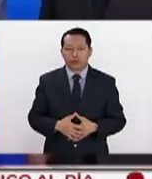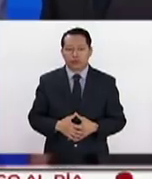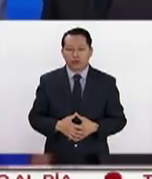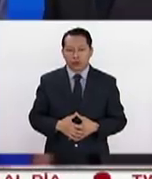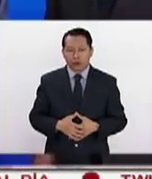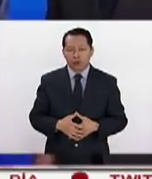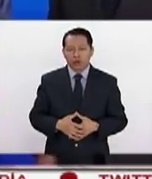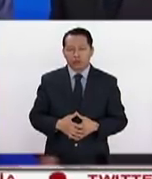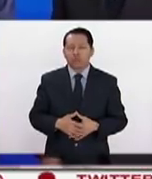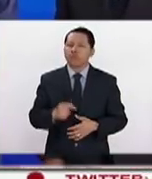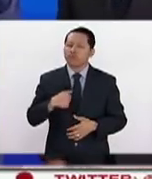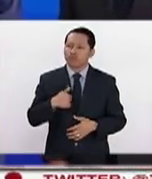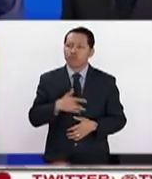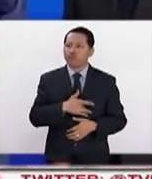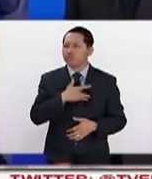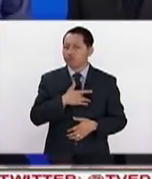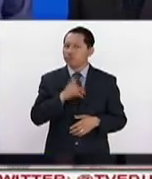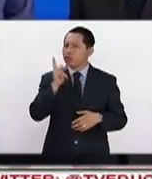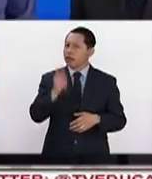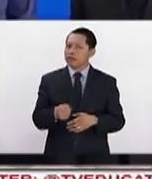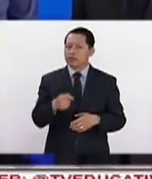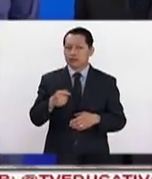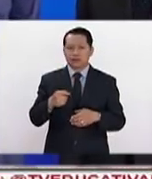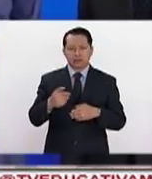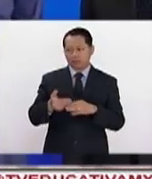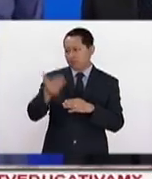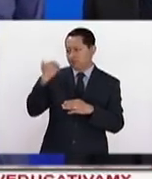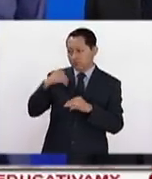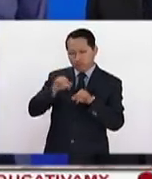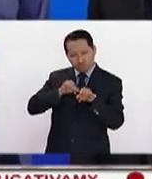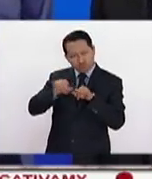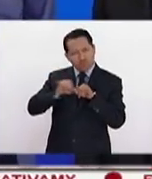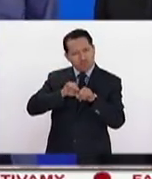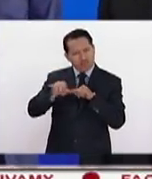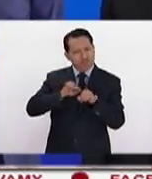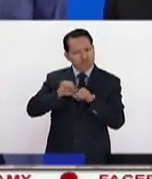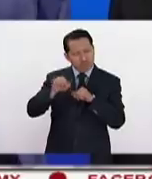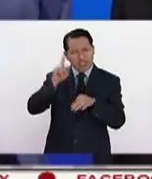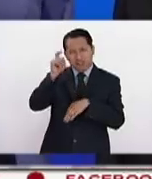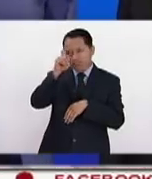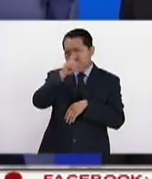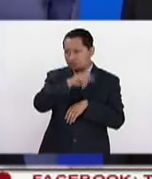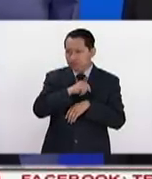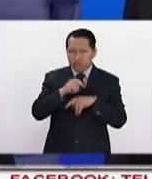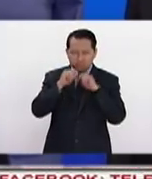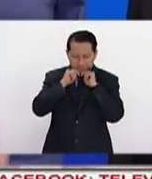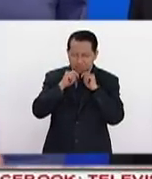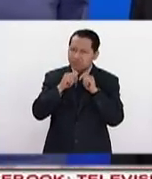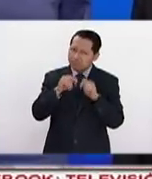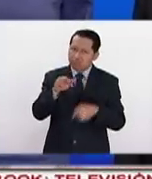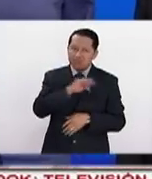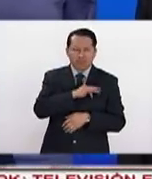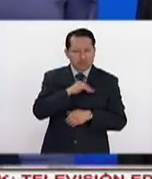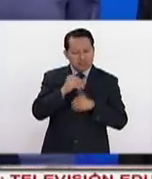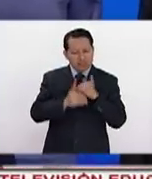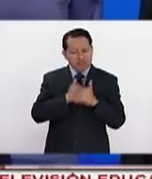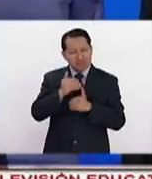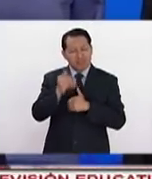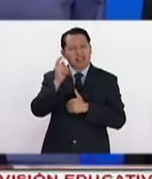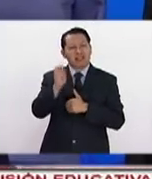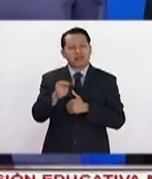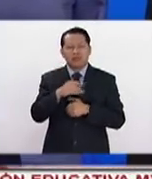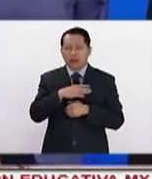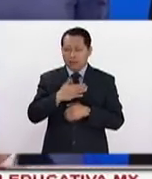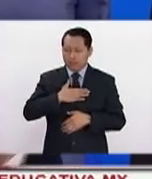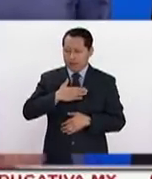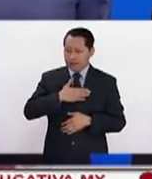Veo esto como resultado de todo lo que hemos emprendido para hacer bajo circunstancias difíciles en los últimos años. Esta es la evaluación de los resultados